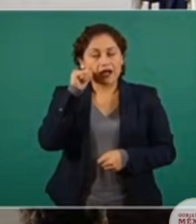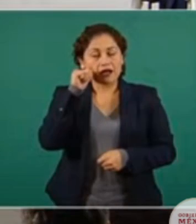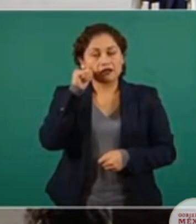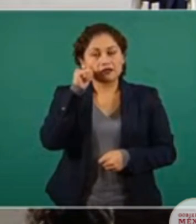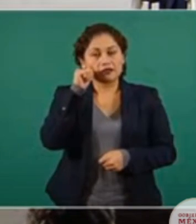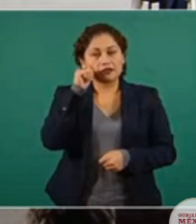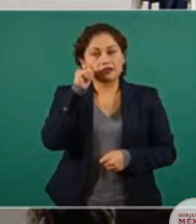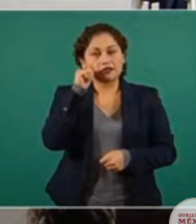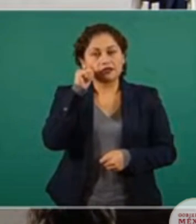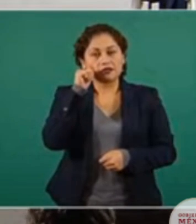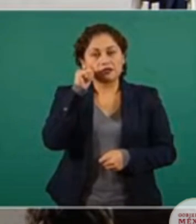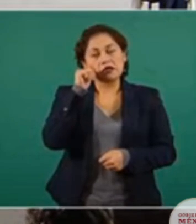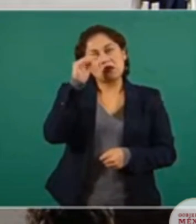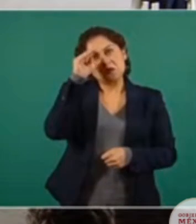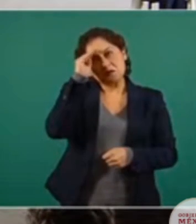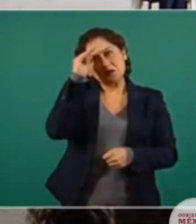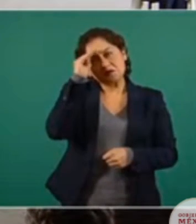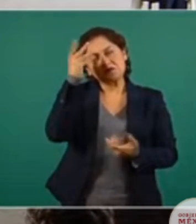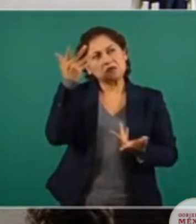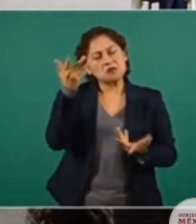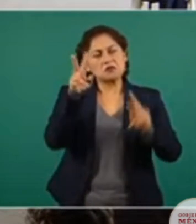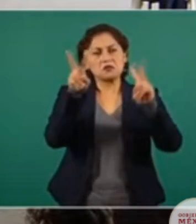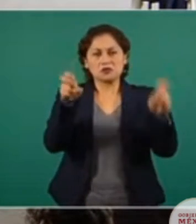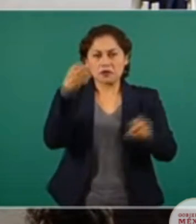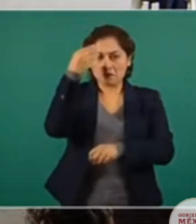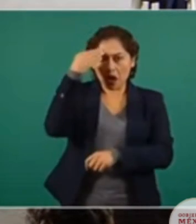sobre el tema de Cuba